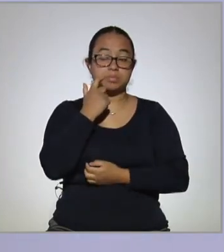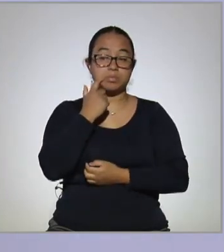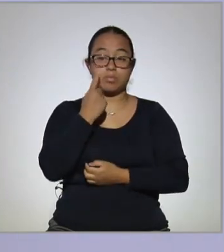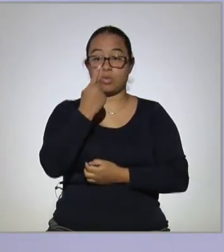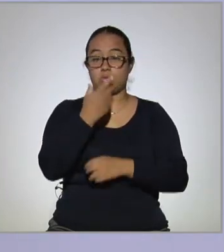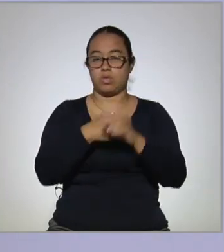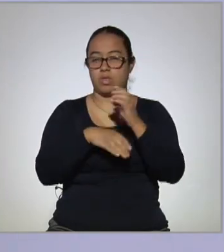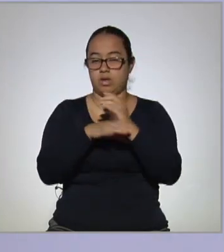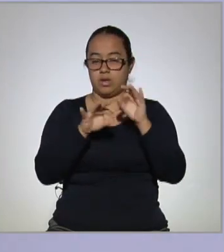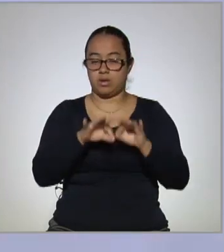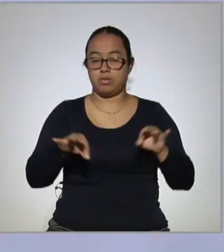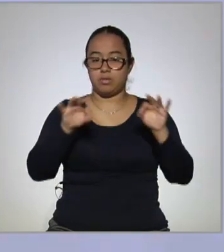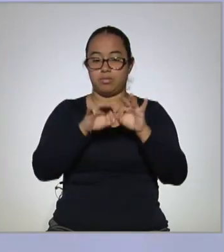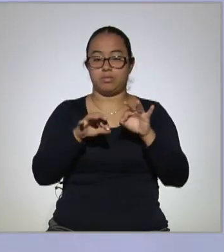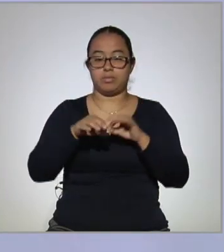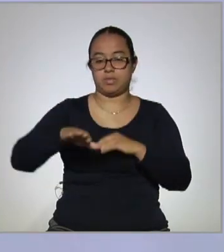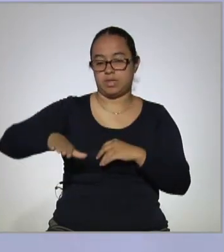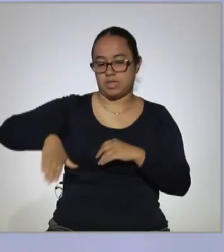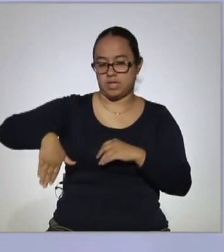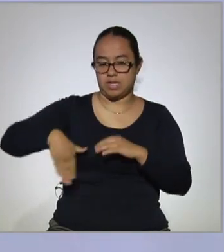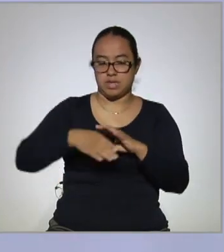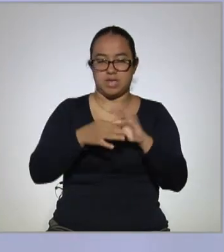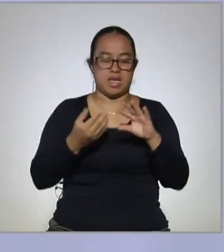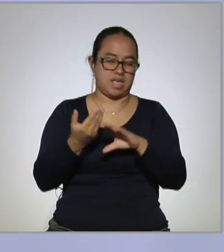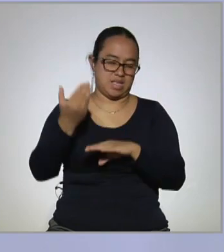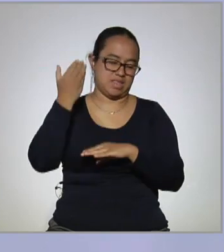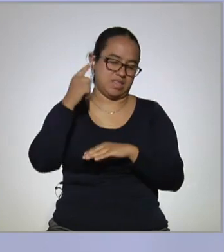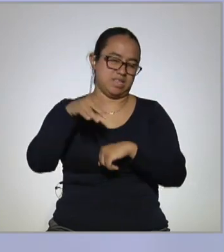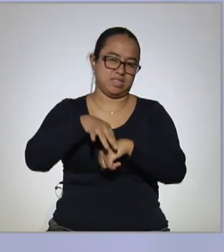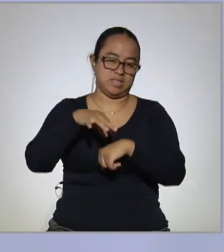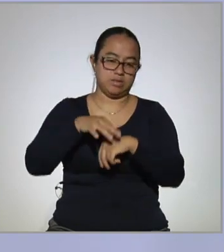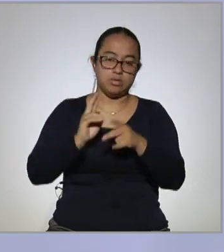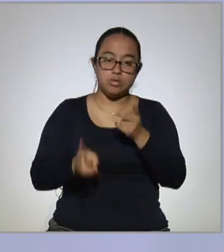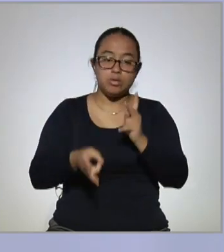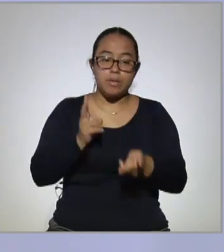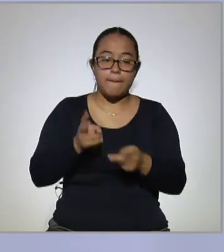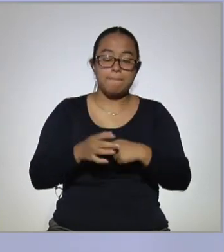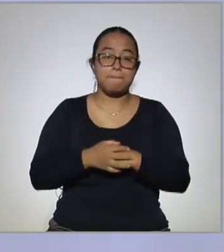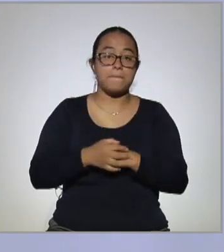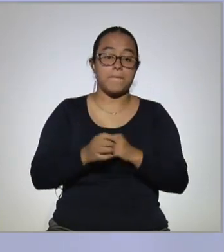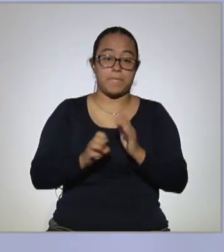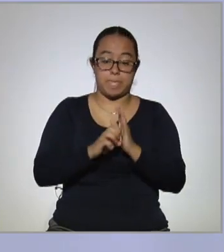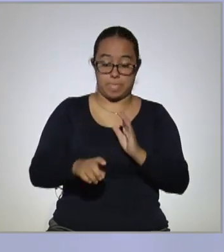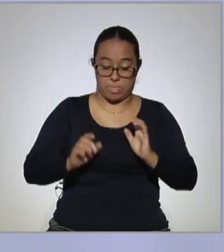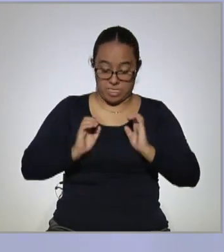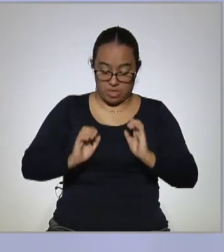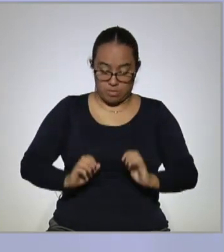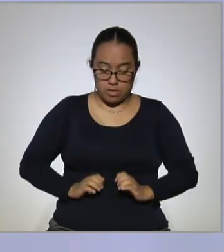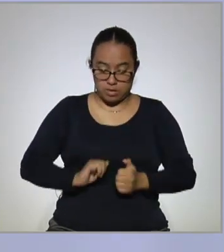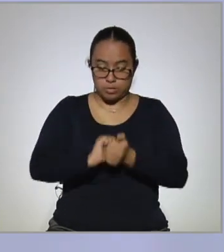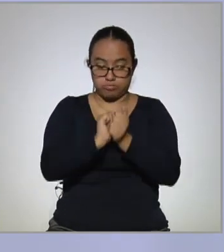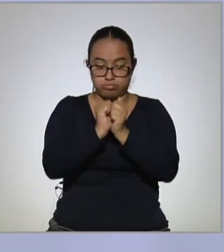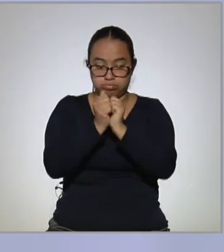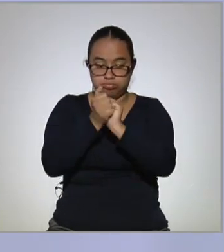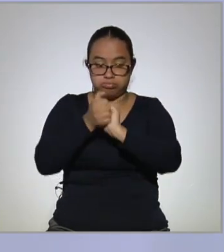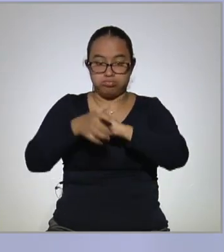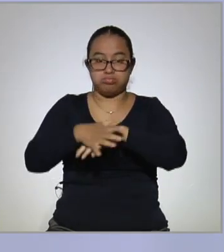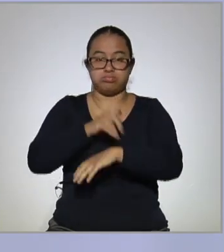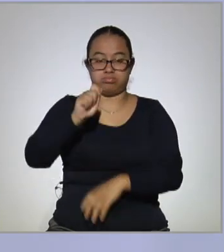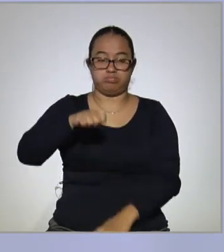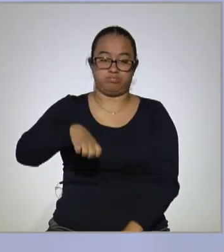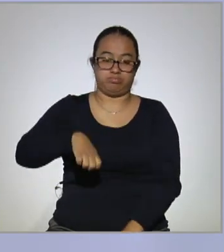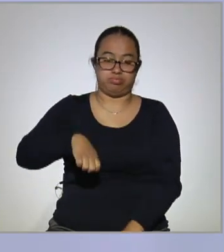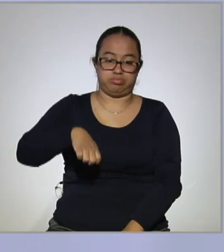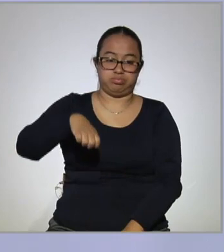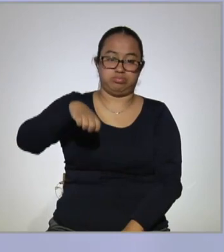importante que justamente como comentábamos anteriormente y con los doctores, el hecho de que nuestro cuerpo evoluciona a lo largo de la edad